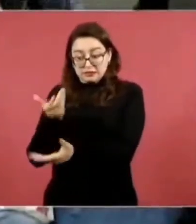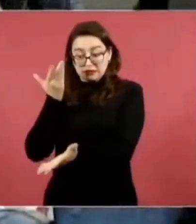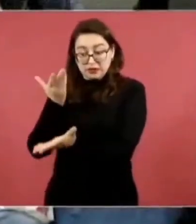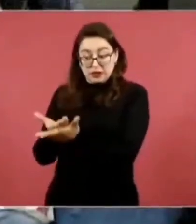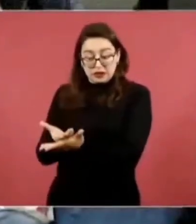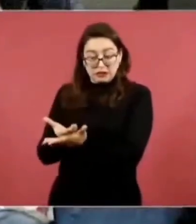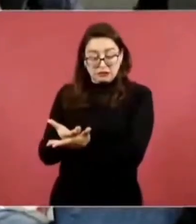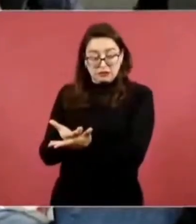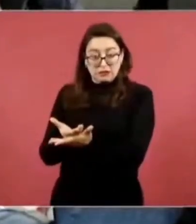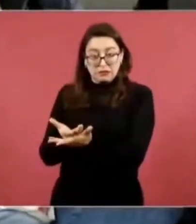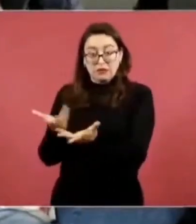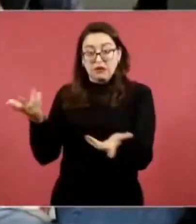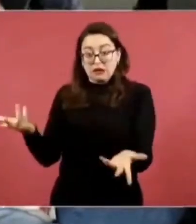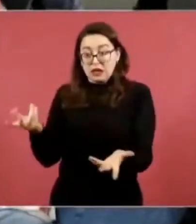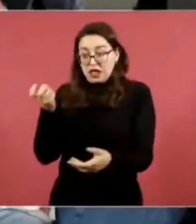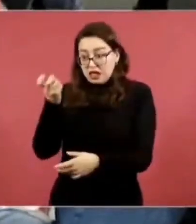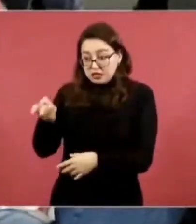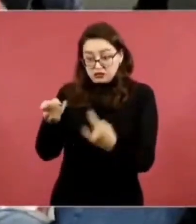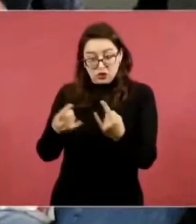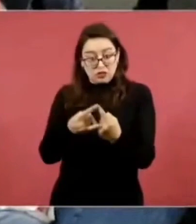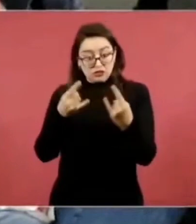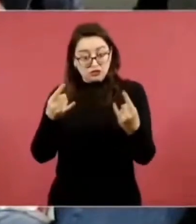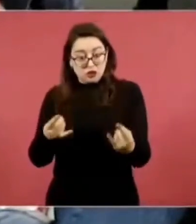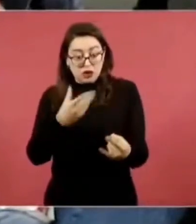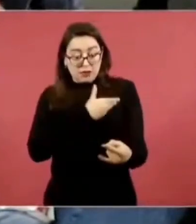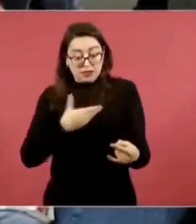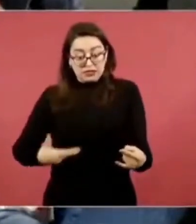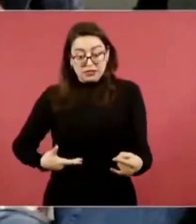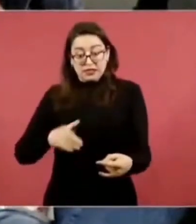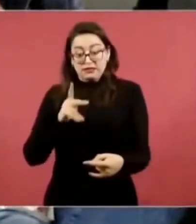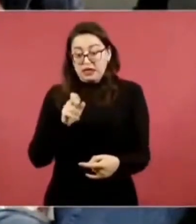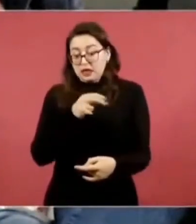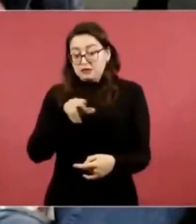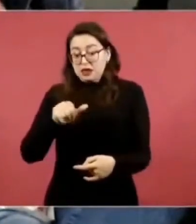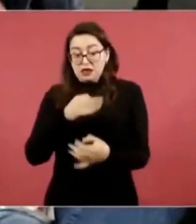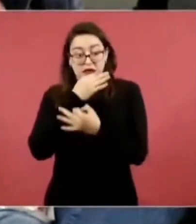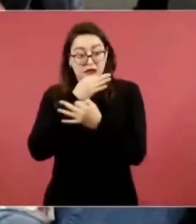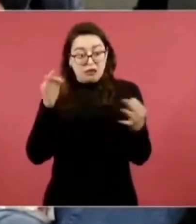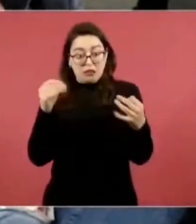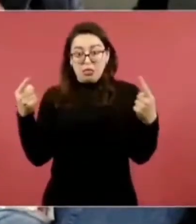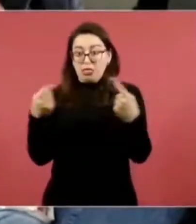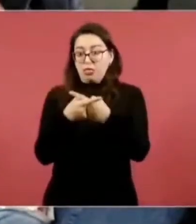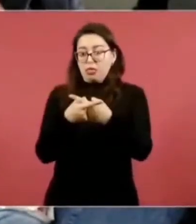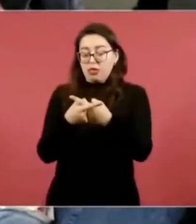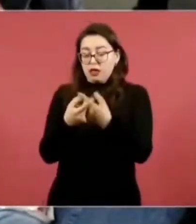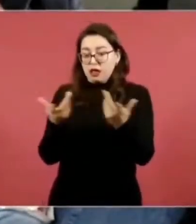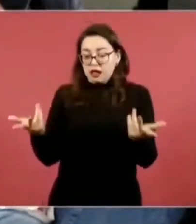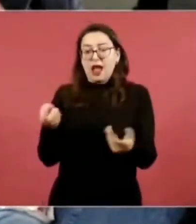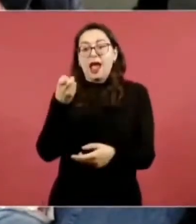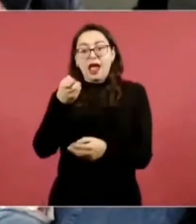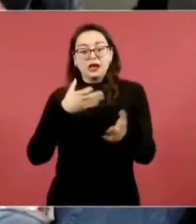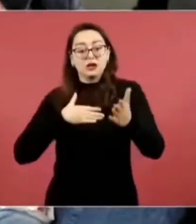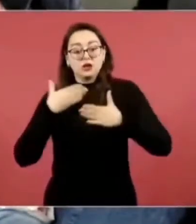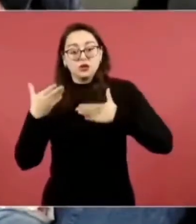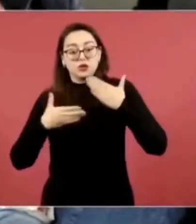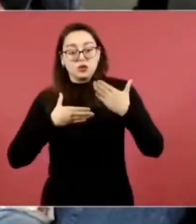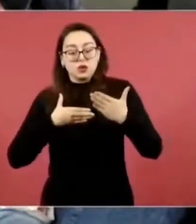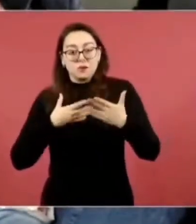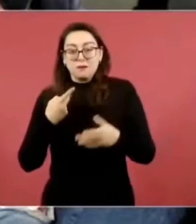se cayó ahí la verdad histórica. Al usted hacer un planteamiento así,